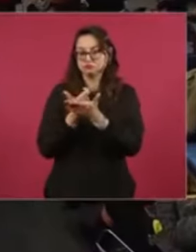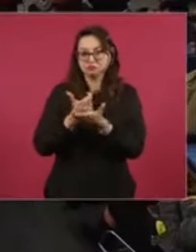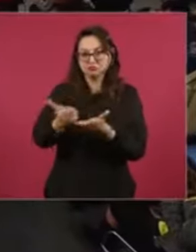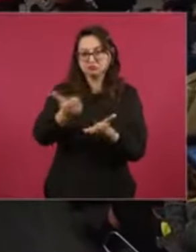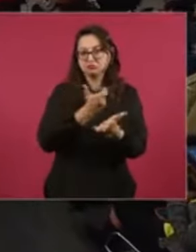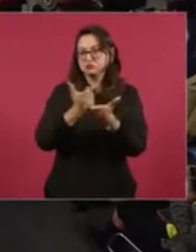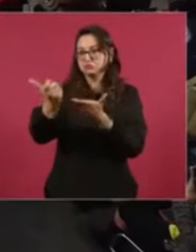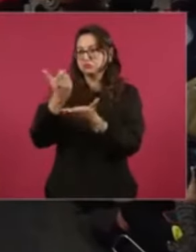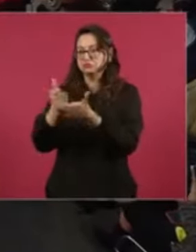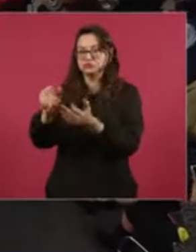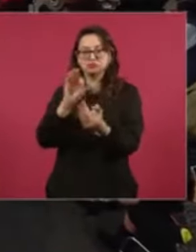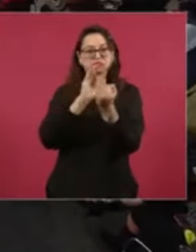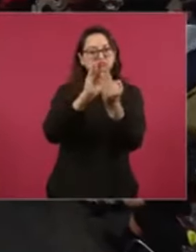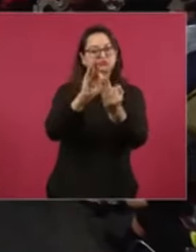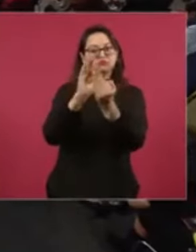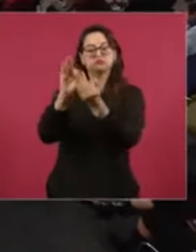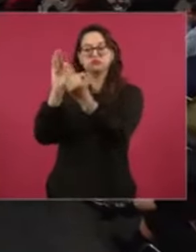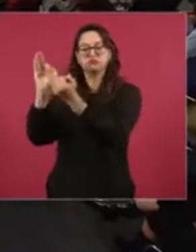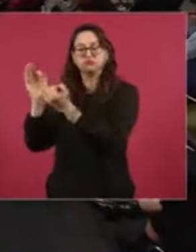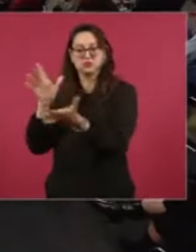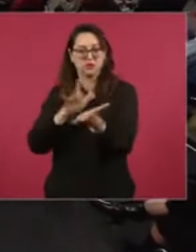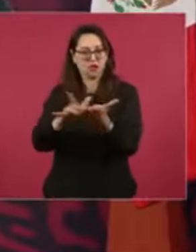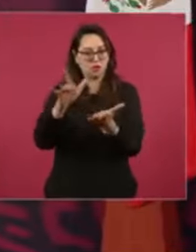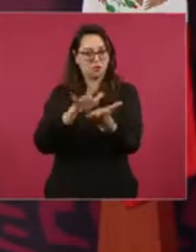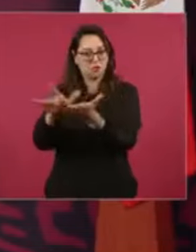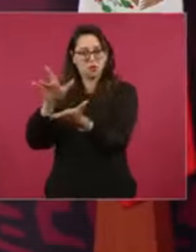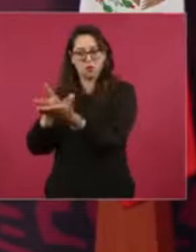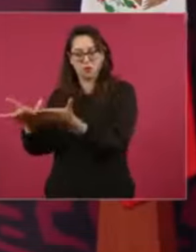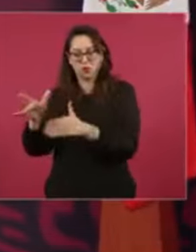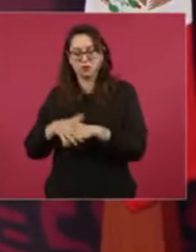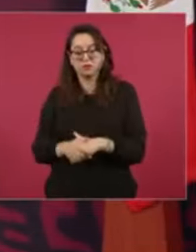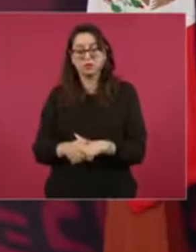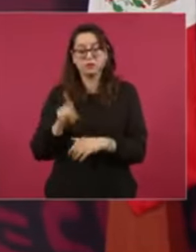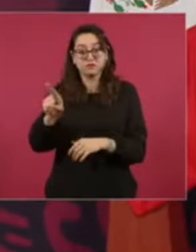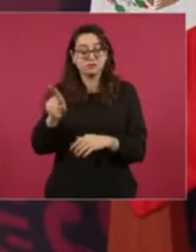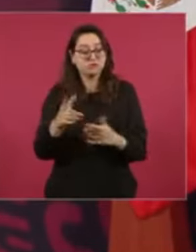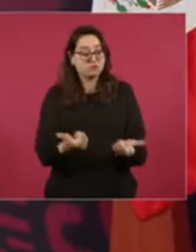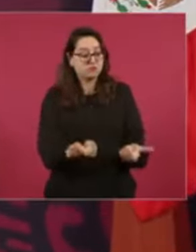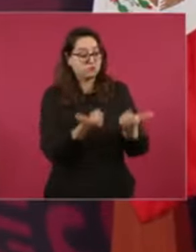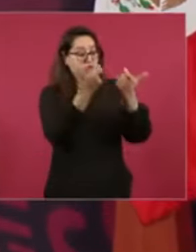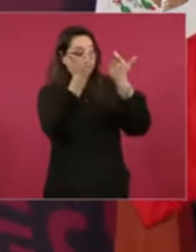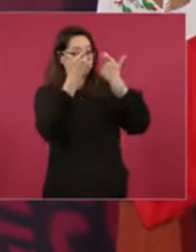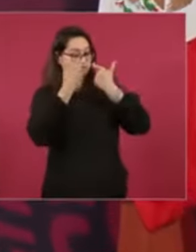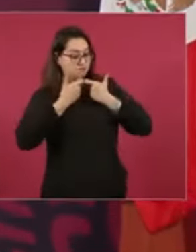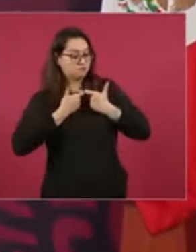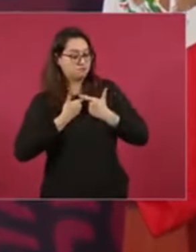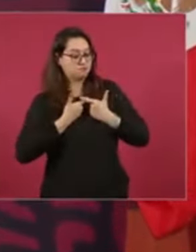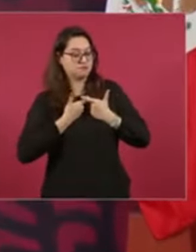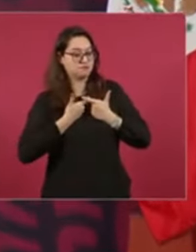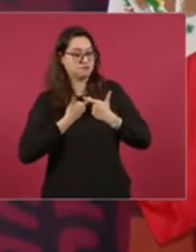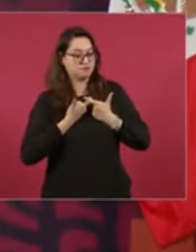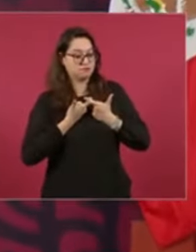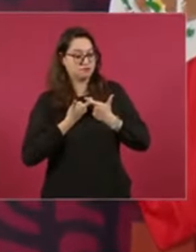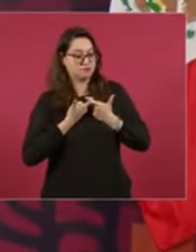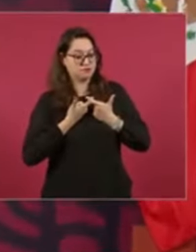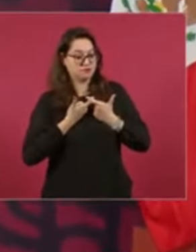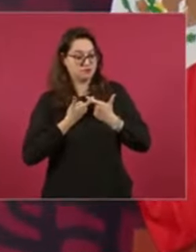apoyos anteriormente, ya que abusaban del pueblo. Y hoy en día el presupuesto, el dinero lo